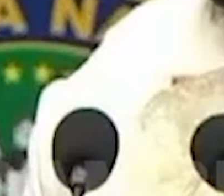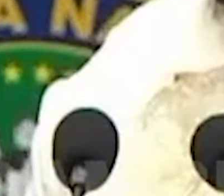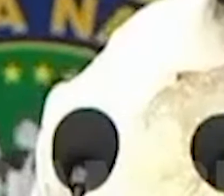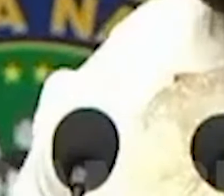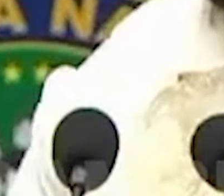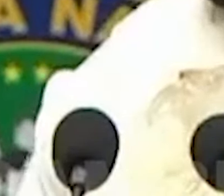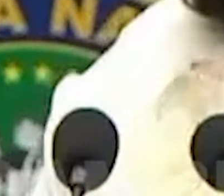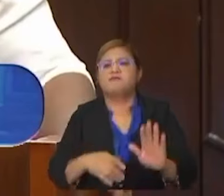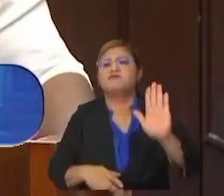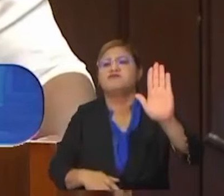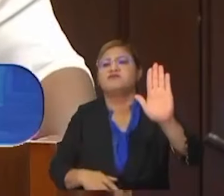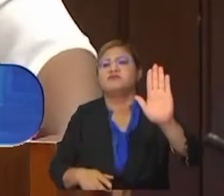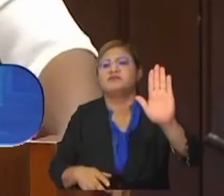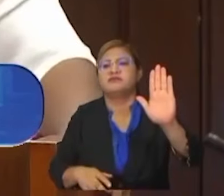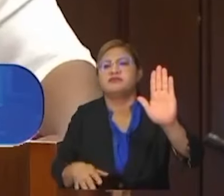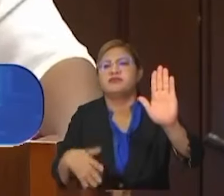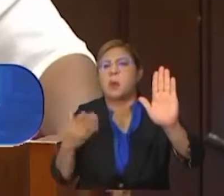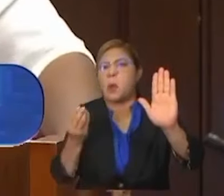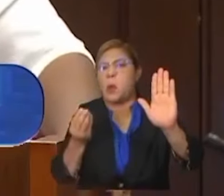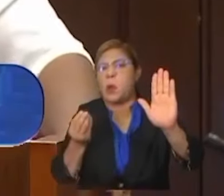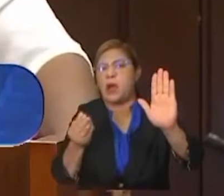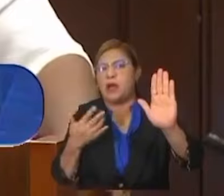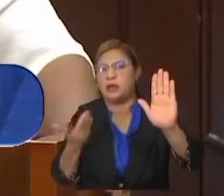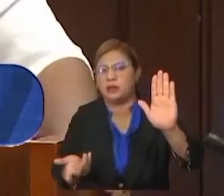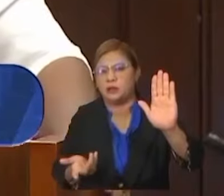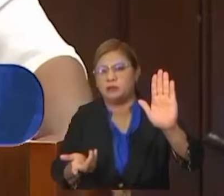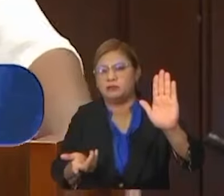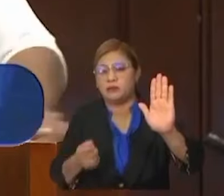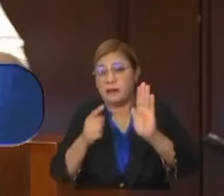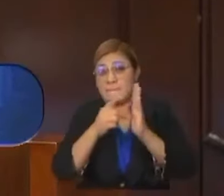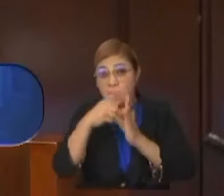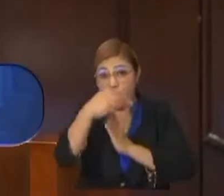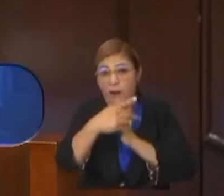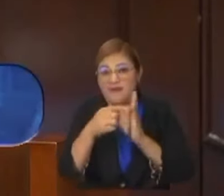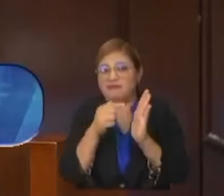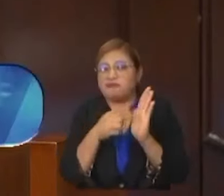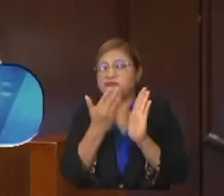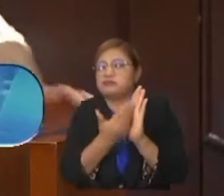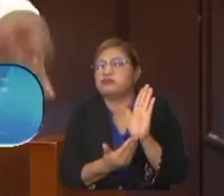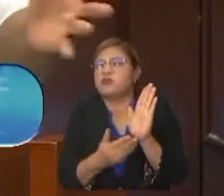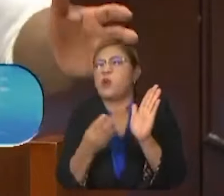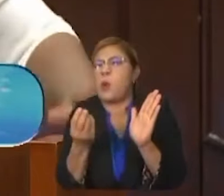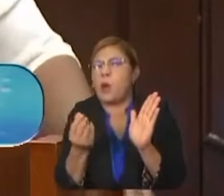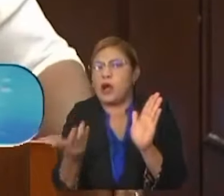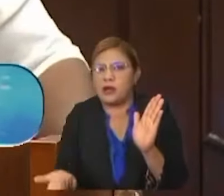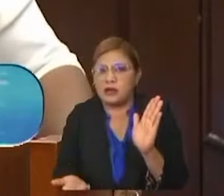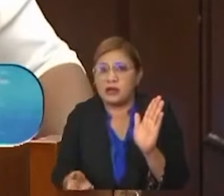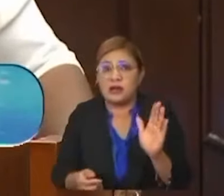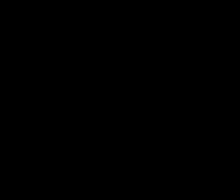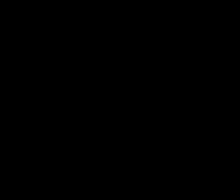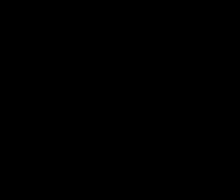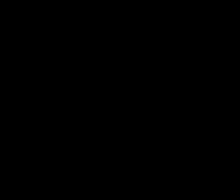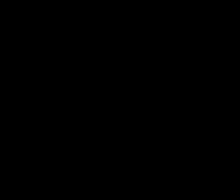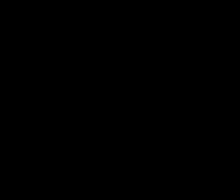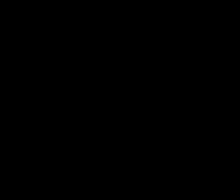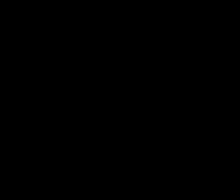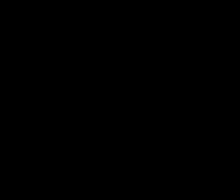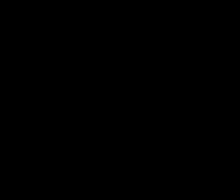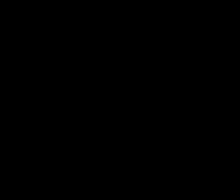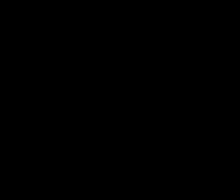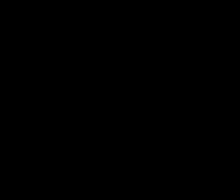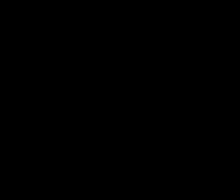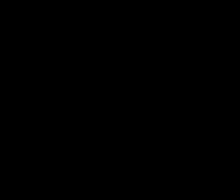lo que estamos aspirando y cuánto cuesta, que no es lo que han dicho. Me encantaría poder desmentir que hay 1000 escuelas que no tienen luz, porque no